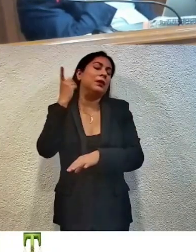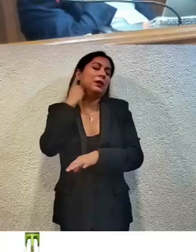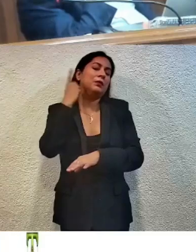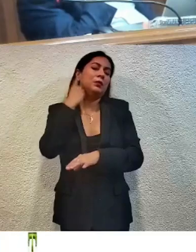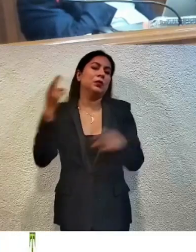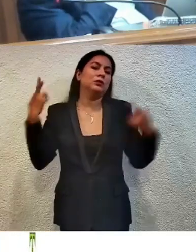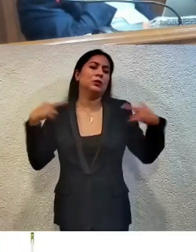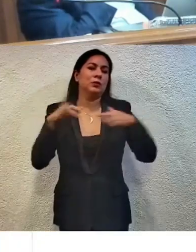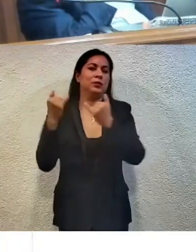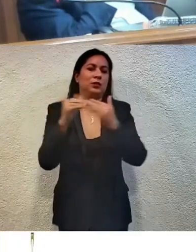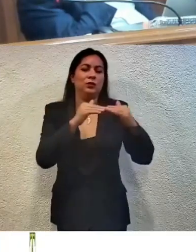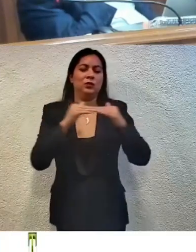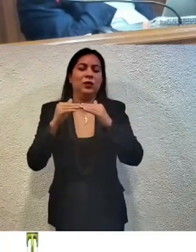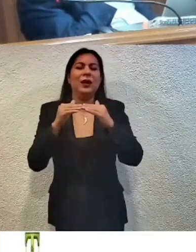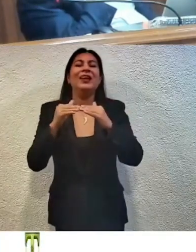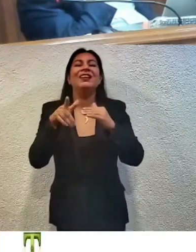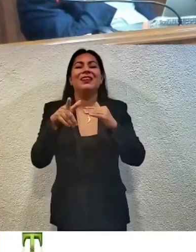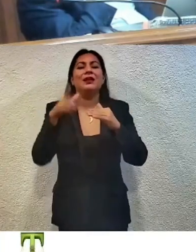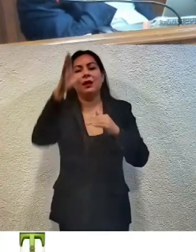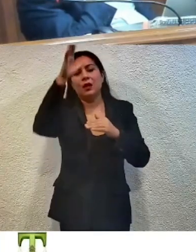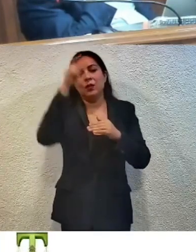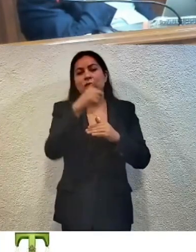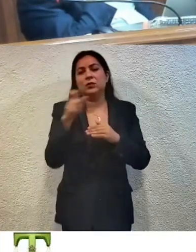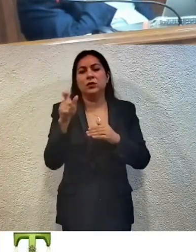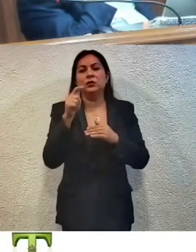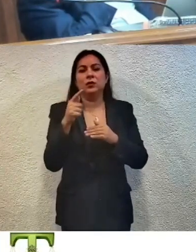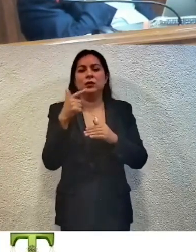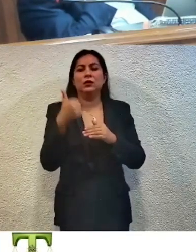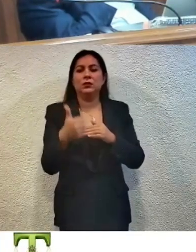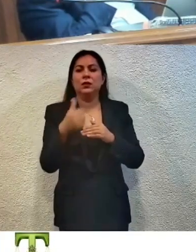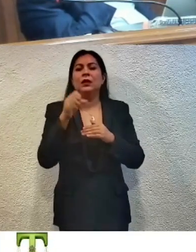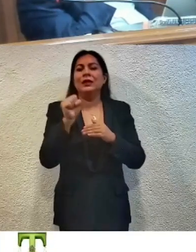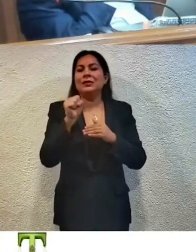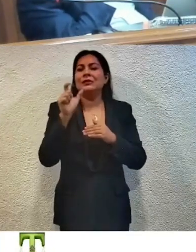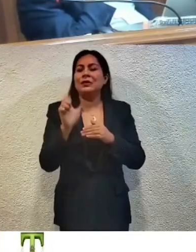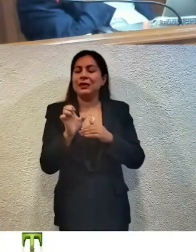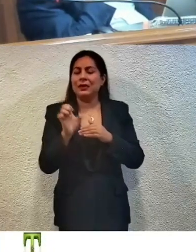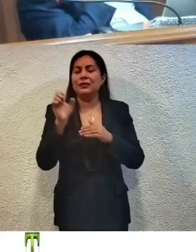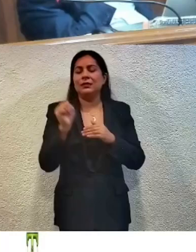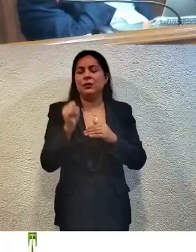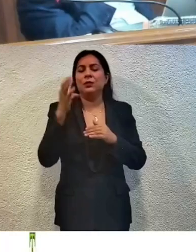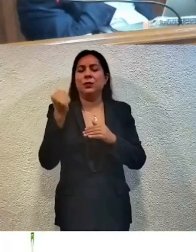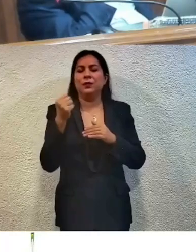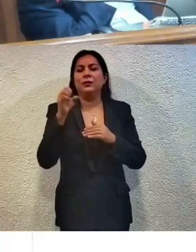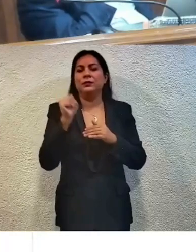representación proporcional realizada en el Acuerdo 176, diagonal SE, diagonal